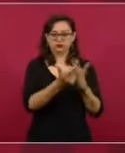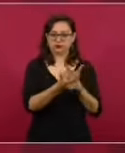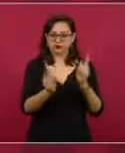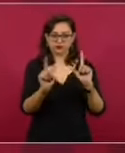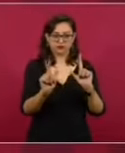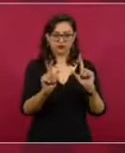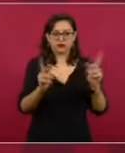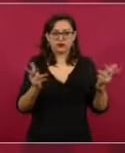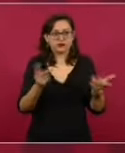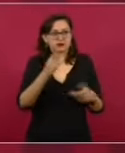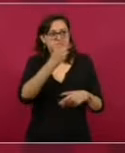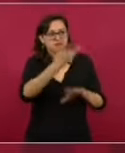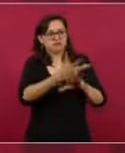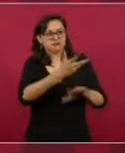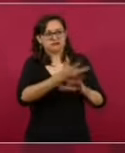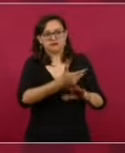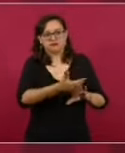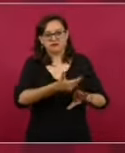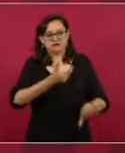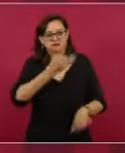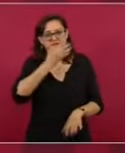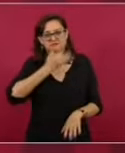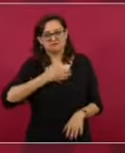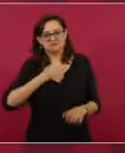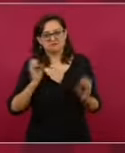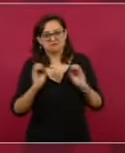informarnos, sí.